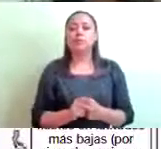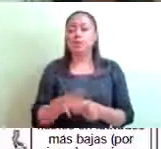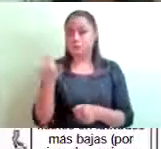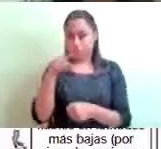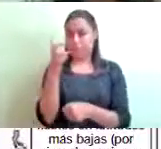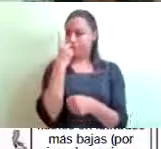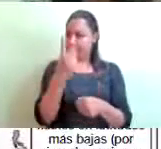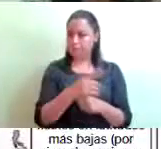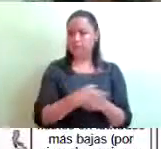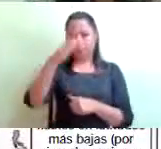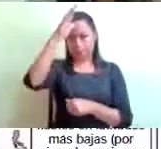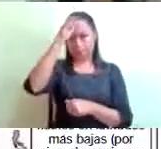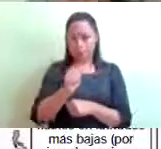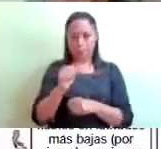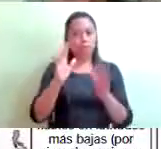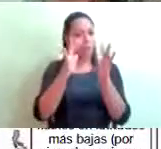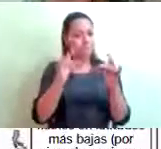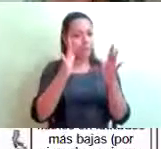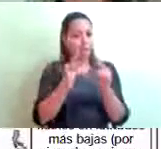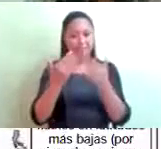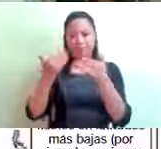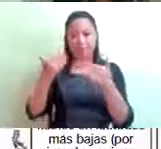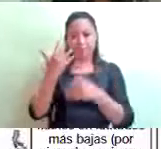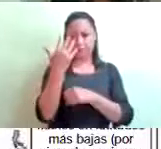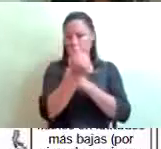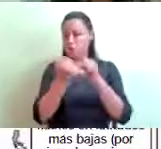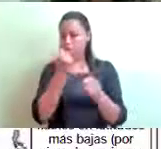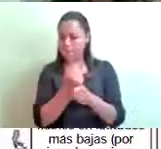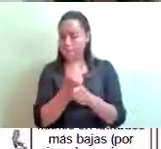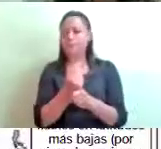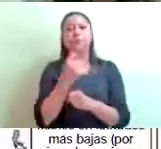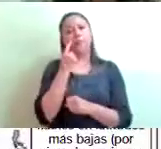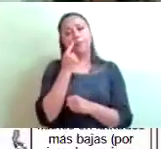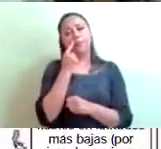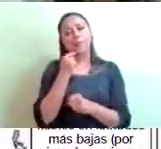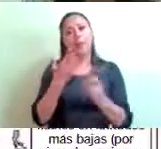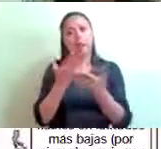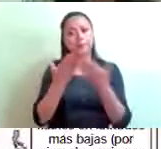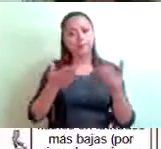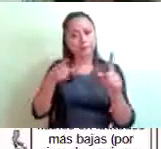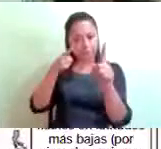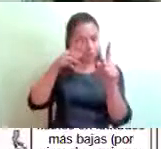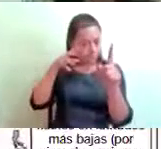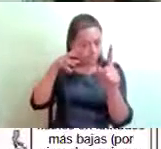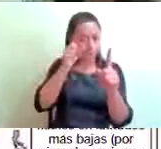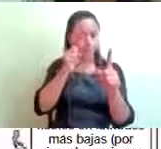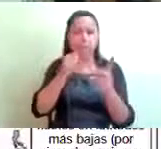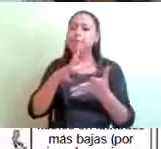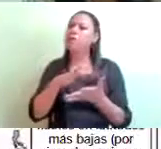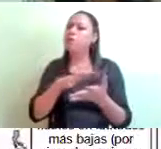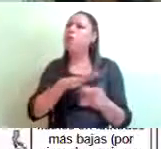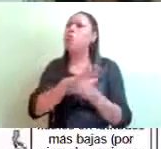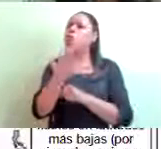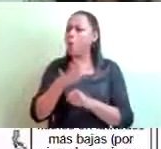ratificaron el Acuerdo de París hace 5 años precisamente y la gran meta que se definió es